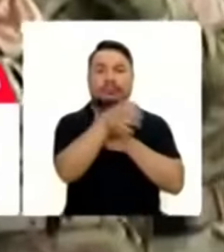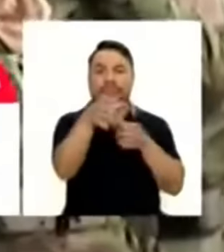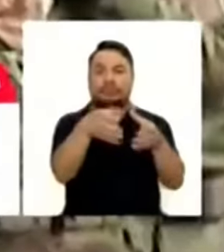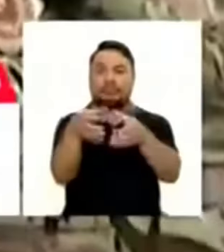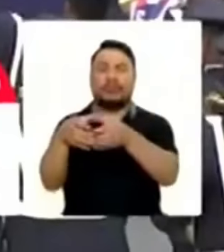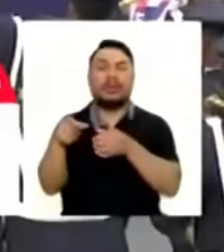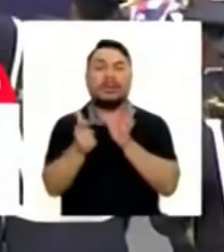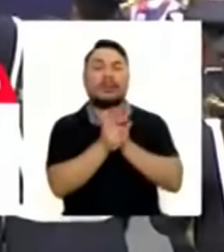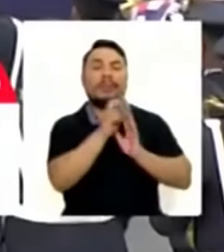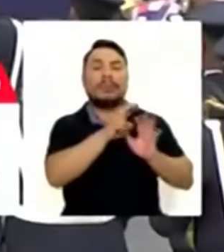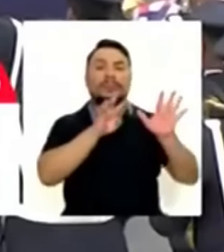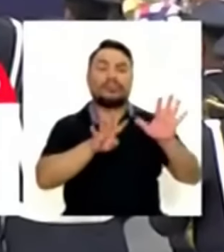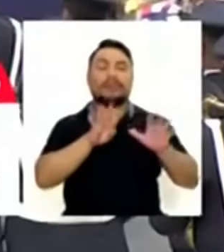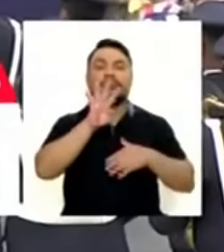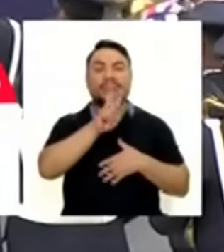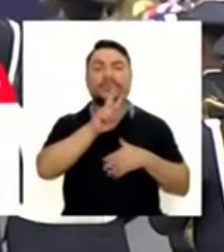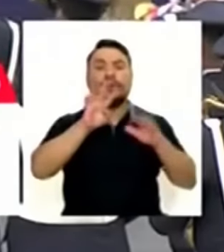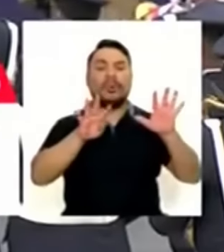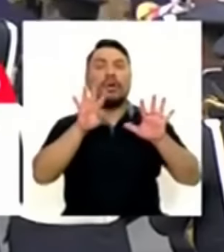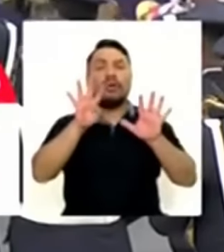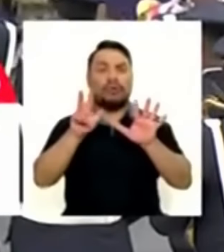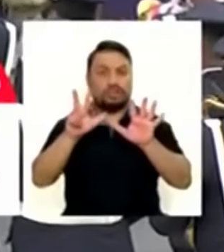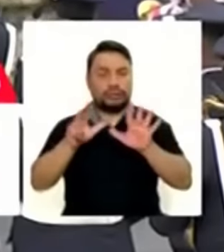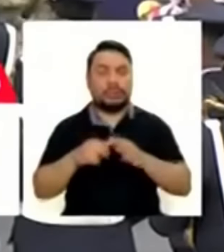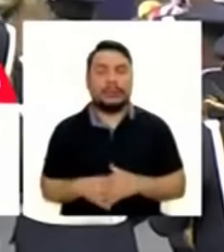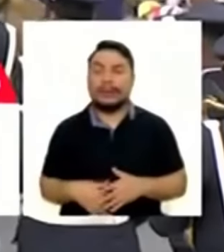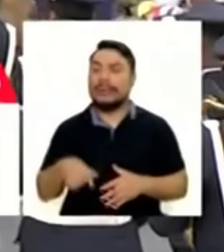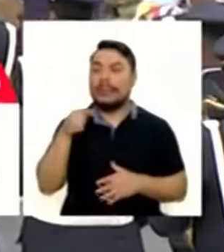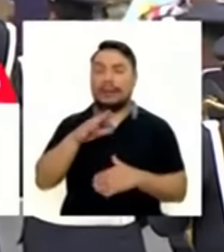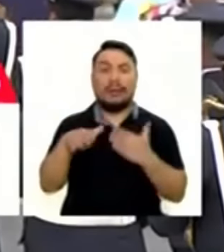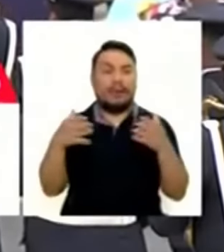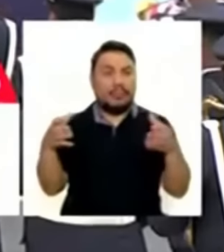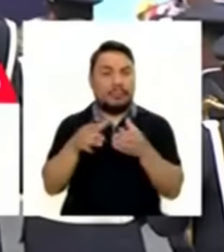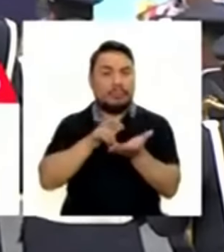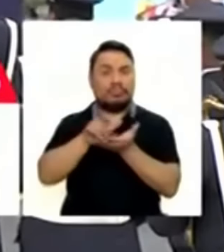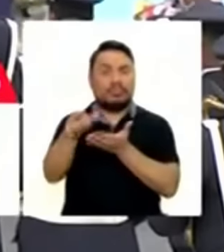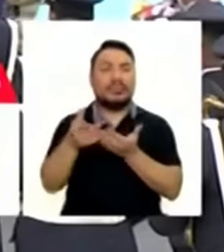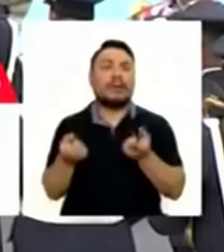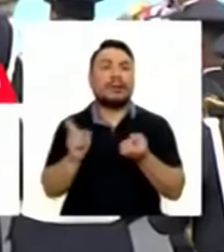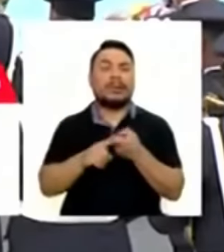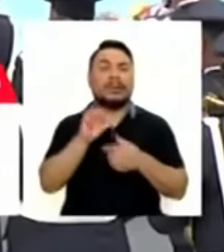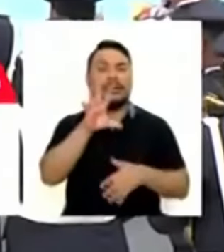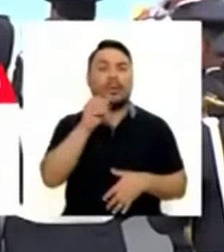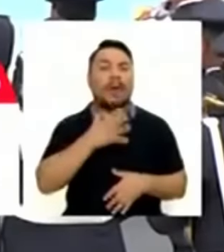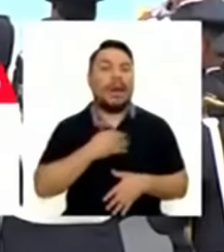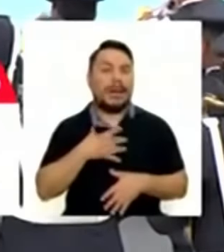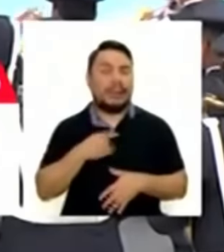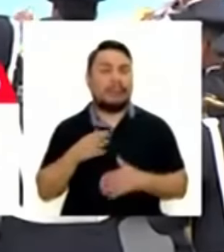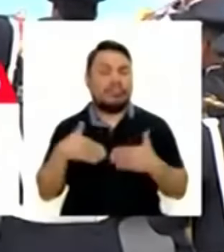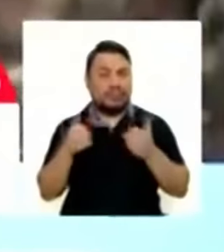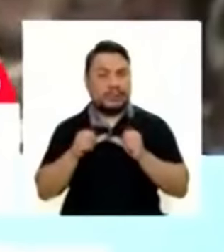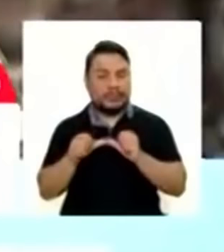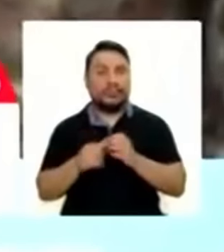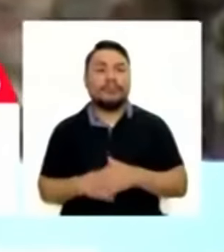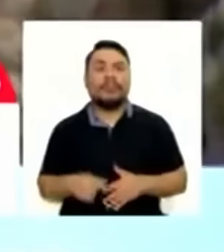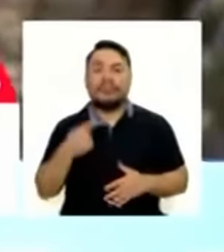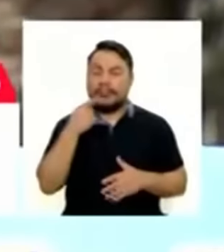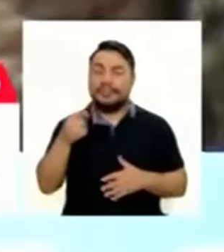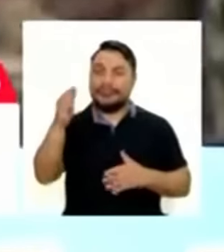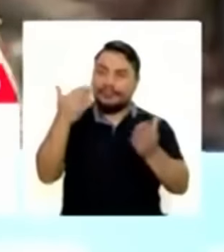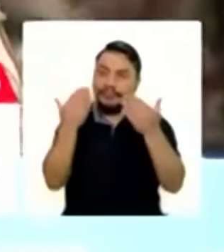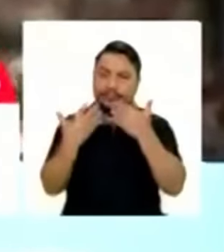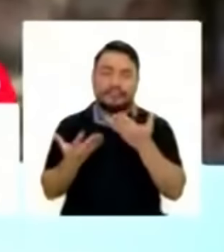número 29248 permaneciera en la Reserva Aérea hasta los 50 años de edad, quienes son llamados con fines